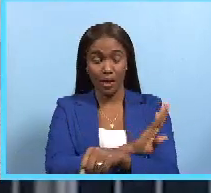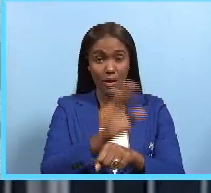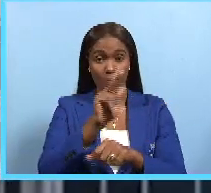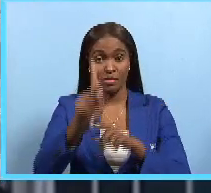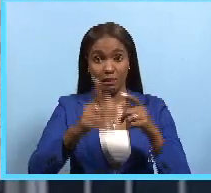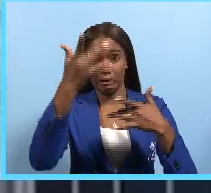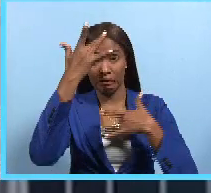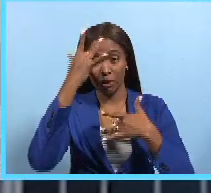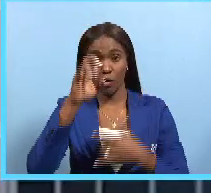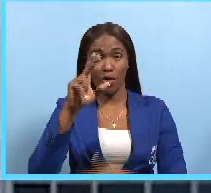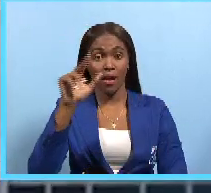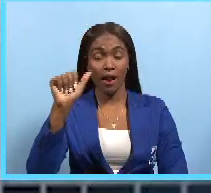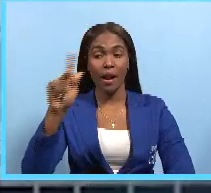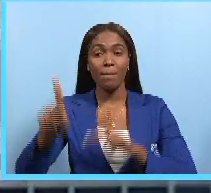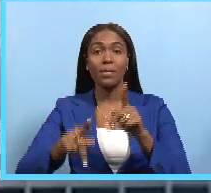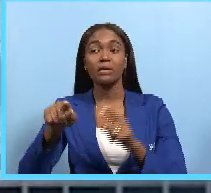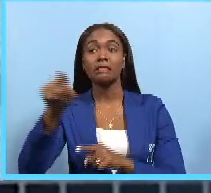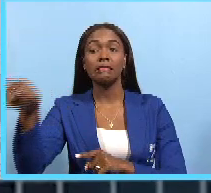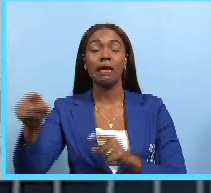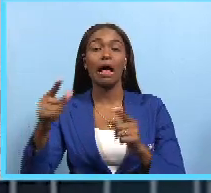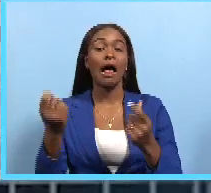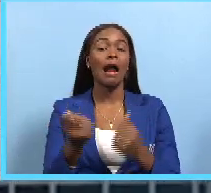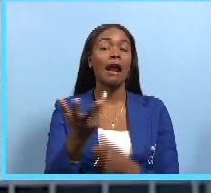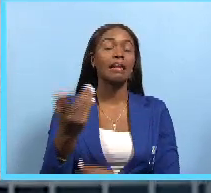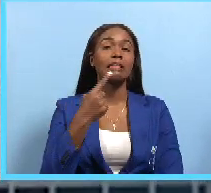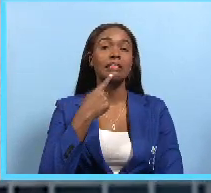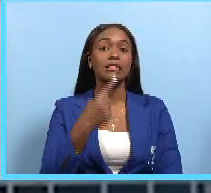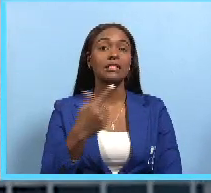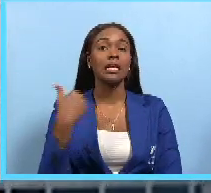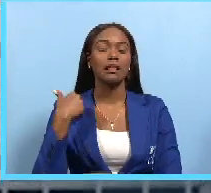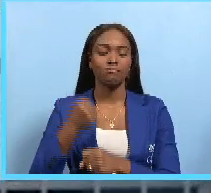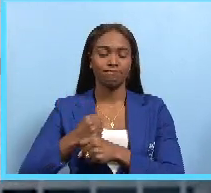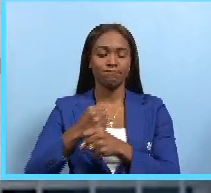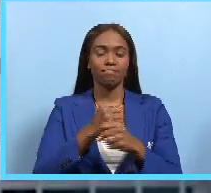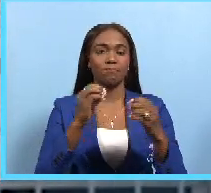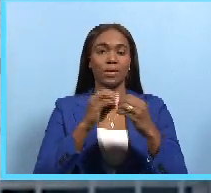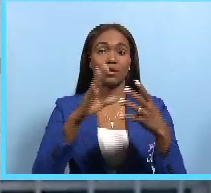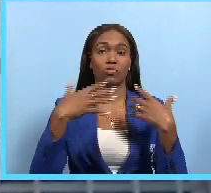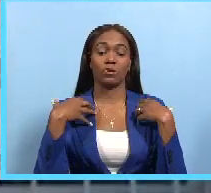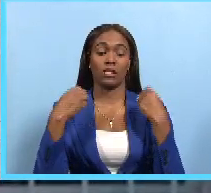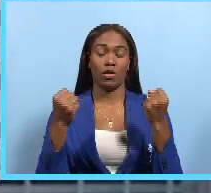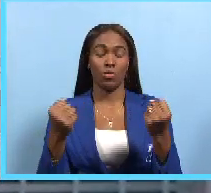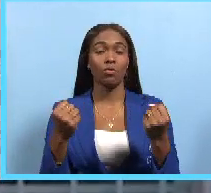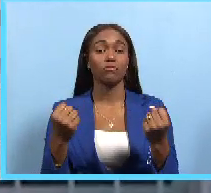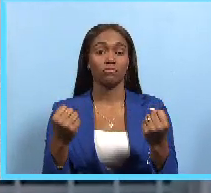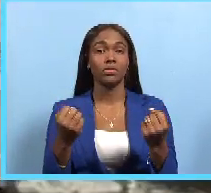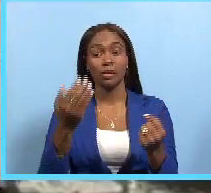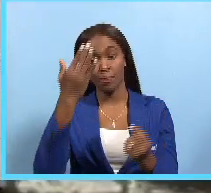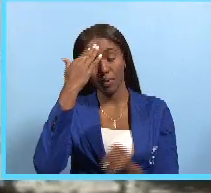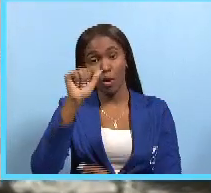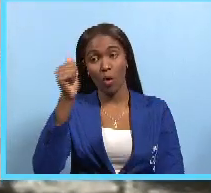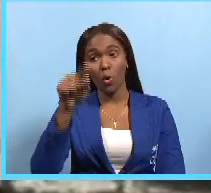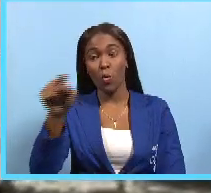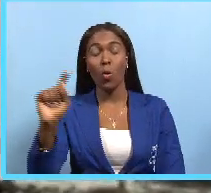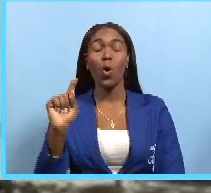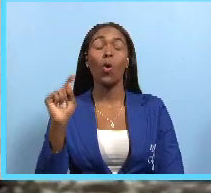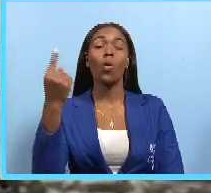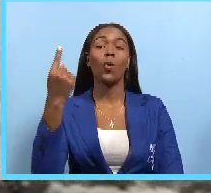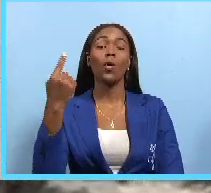del cólera, ciudadanos han afirmado que refuerzan su higiene por encima de todo, mientras que otros